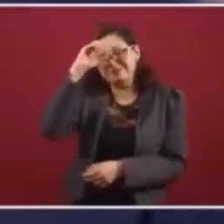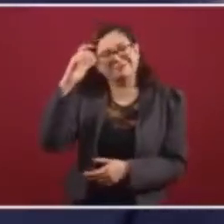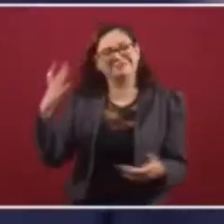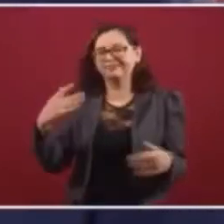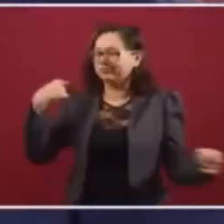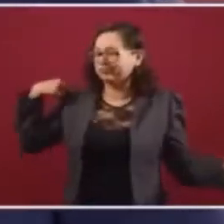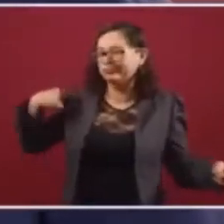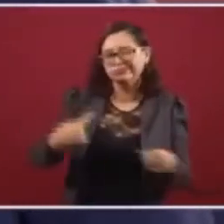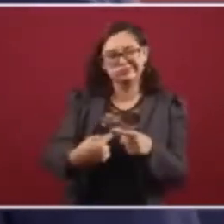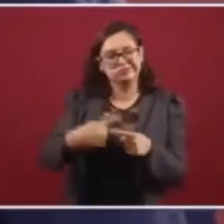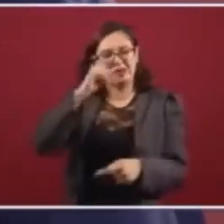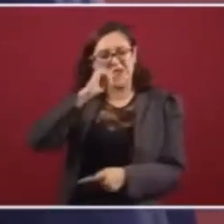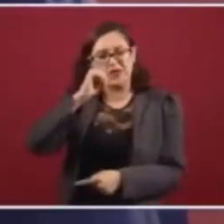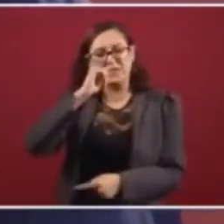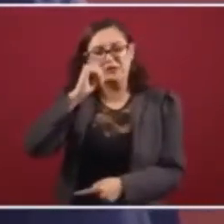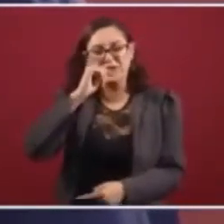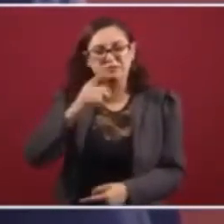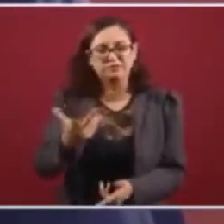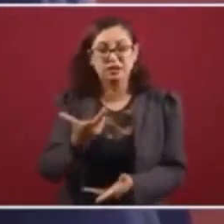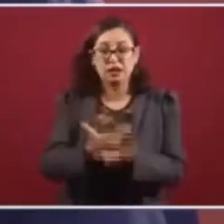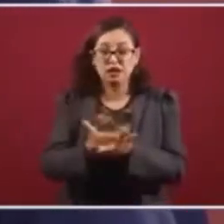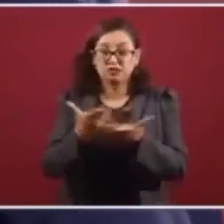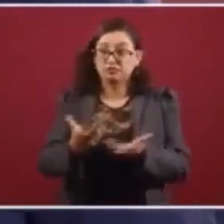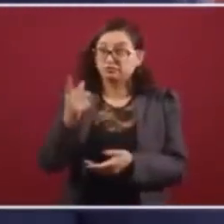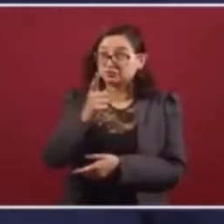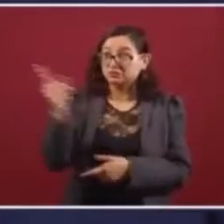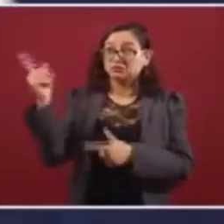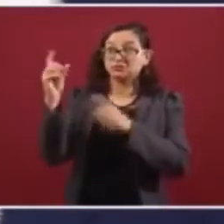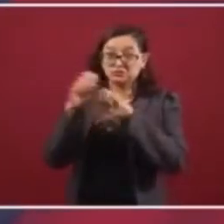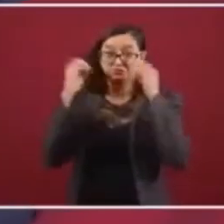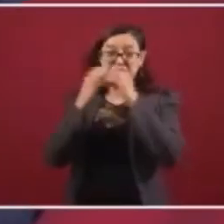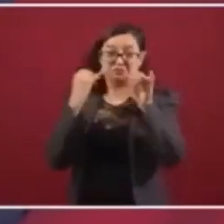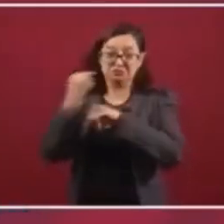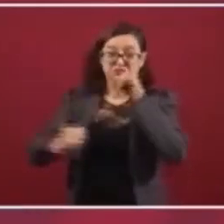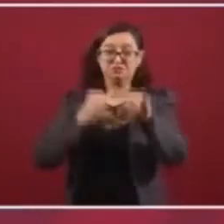ellos ya no van a decidir